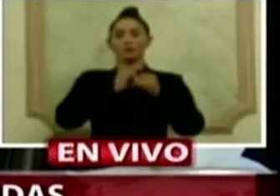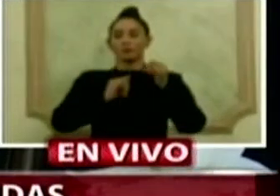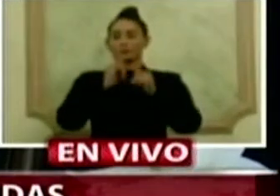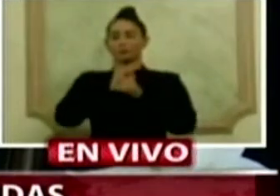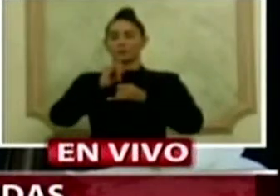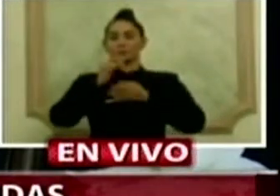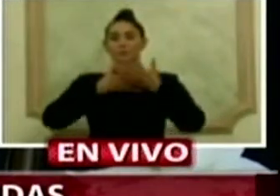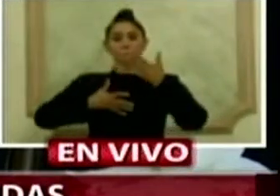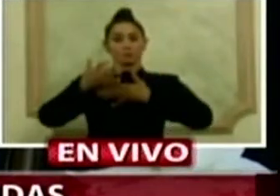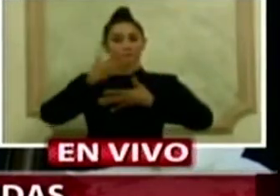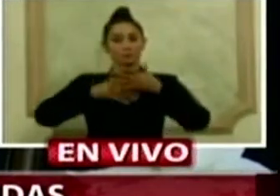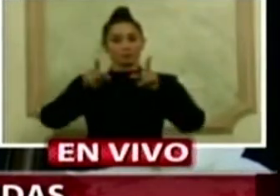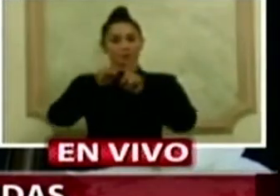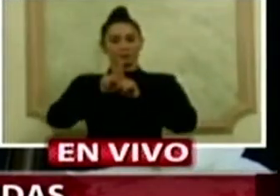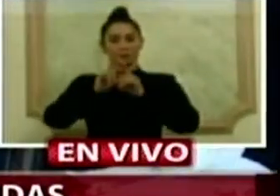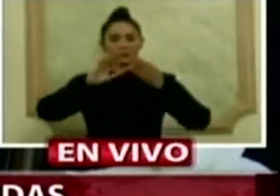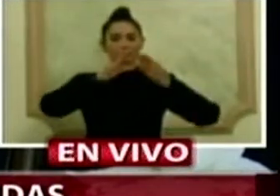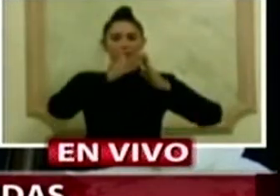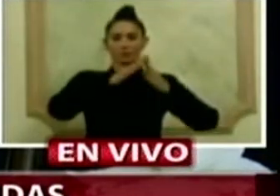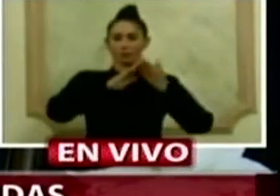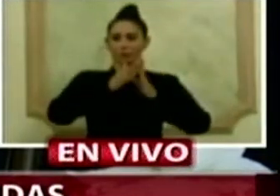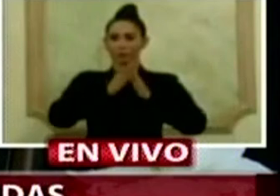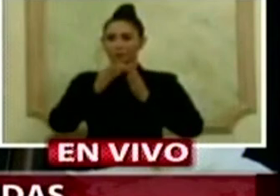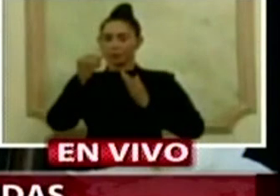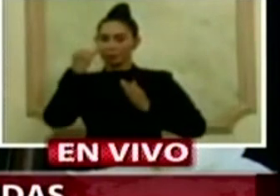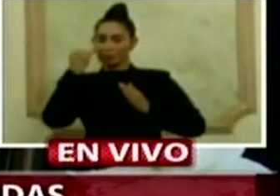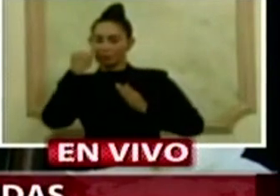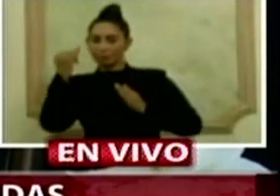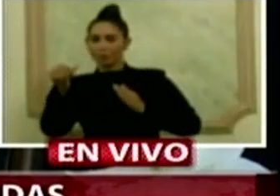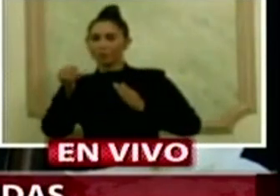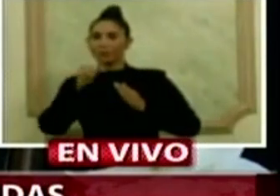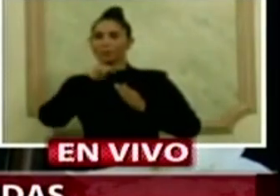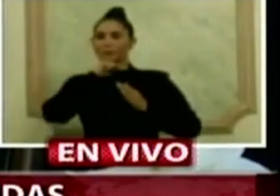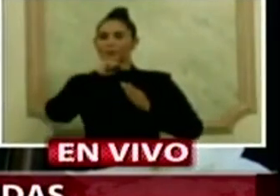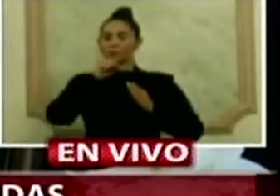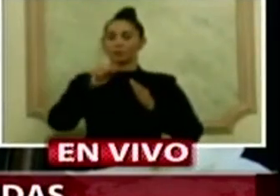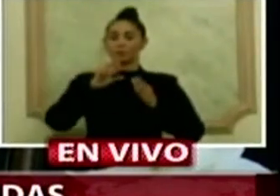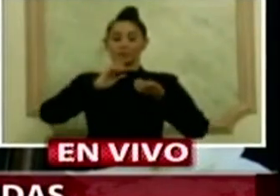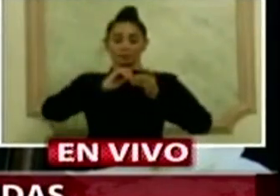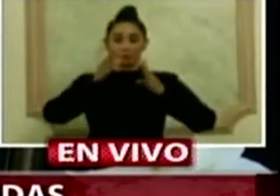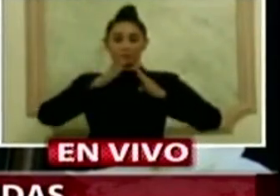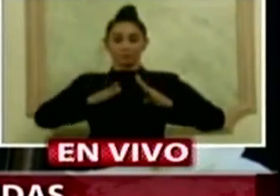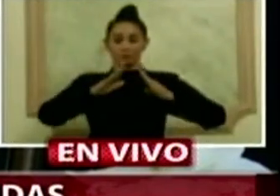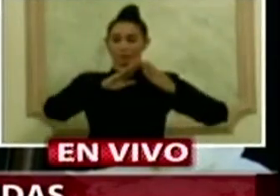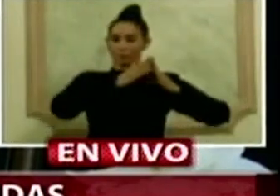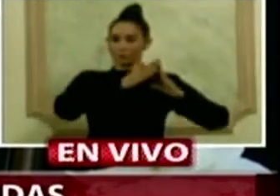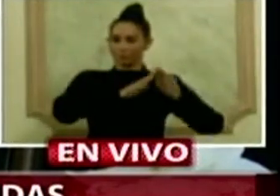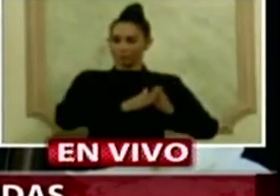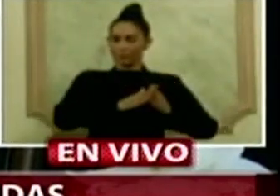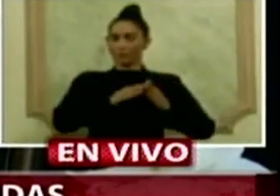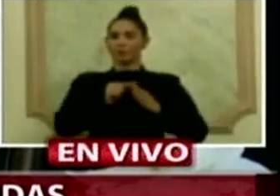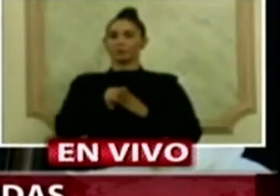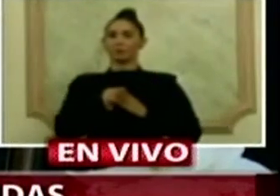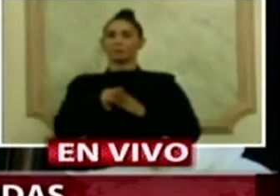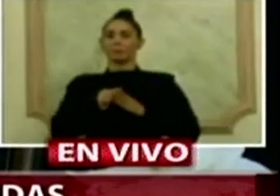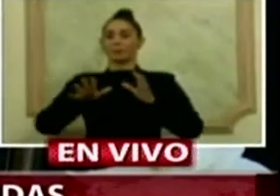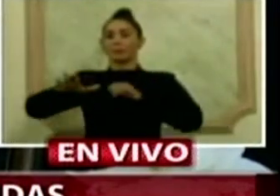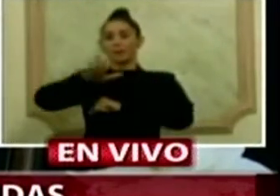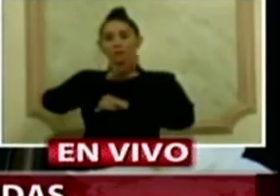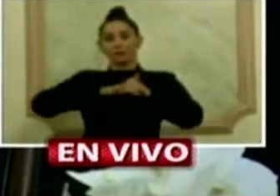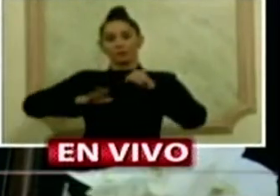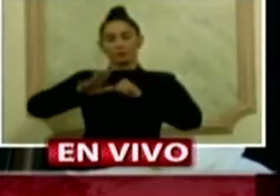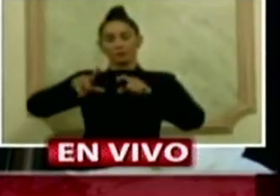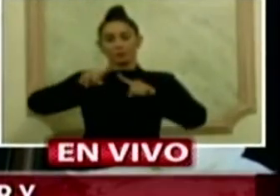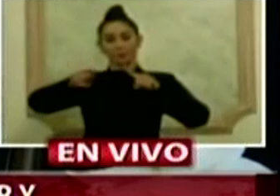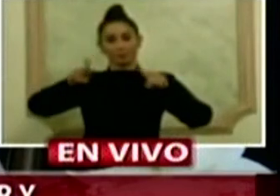sociales y comunitarias, los ayuntamientos, las direcciones provinciales y de área de los